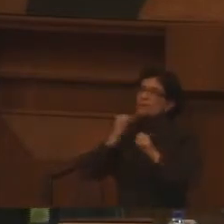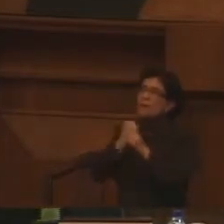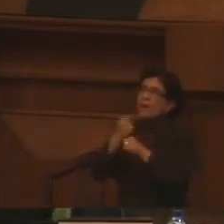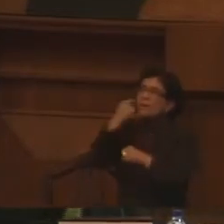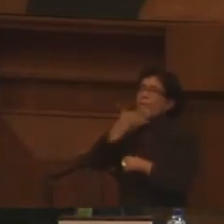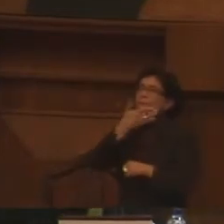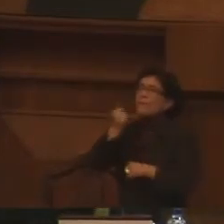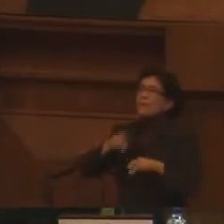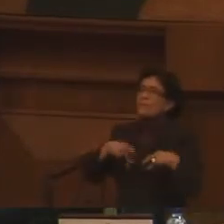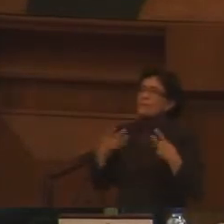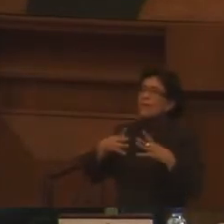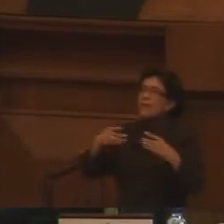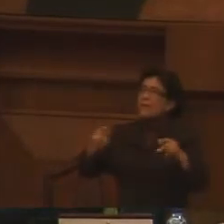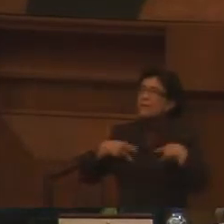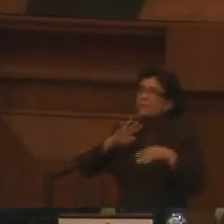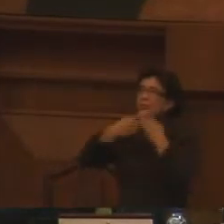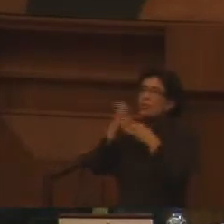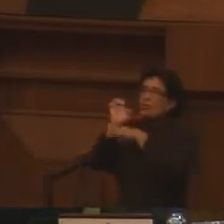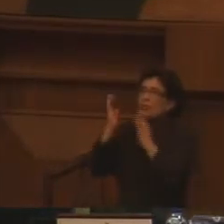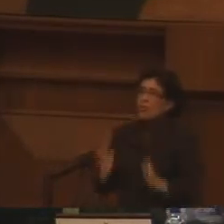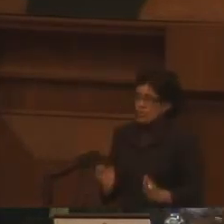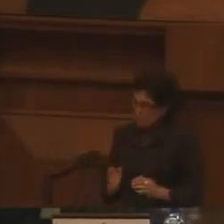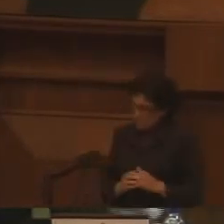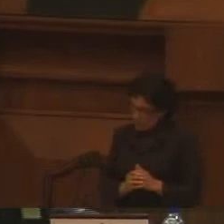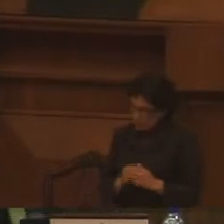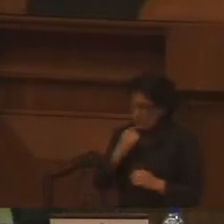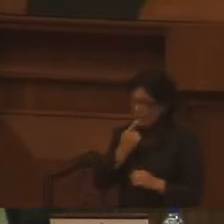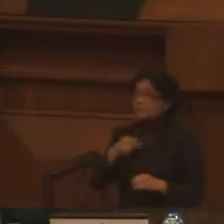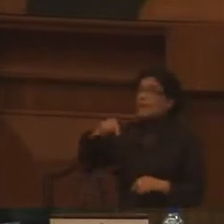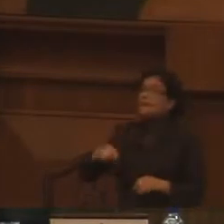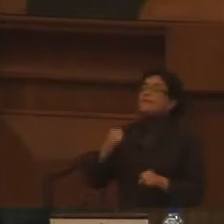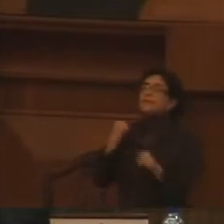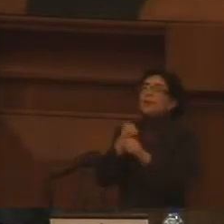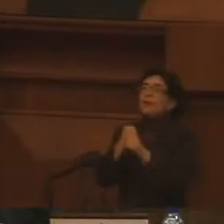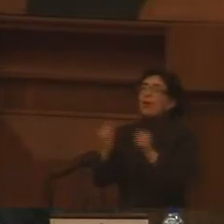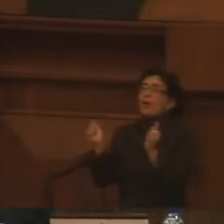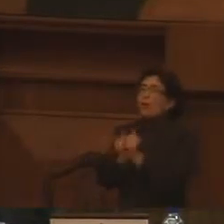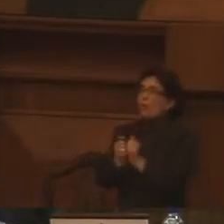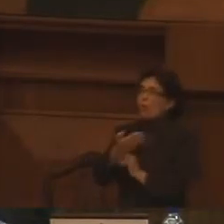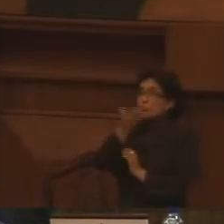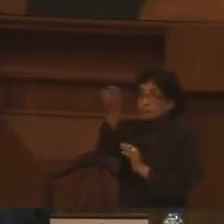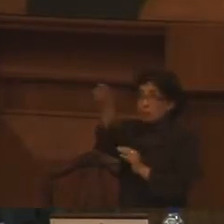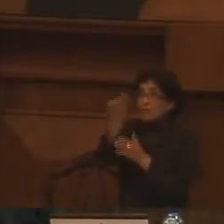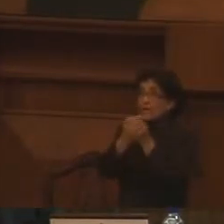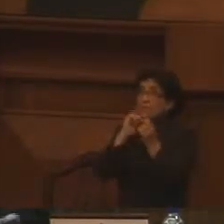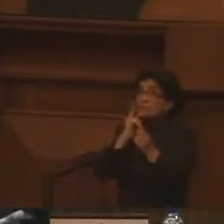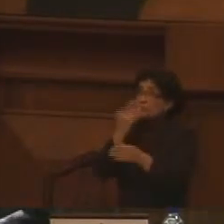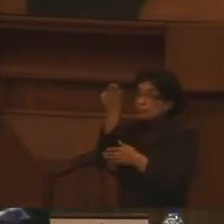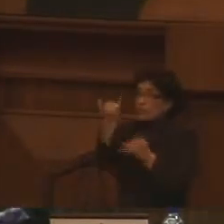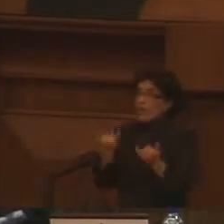conjunto refleja el anhelo de cambio positivo en beneficio de la ciudadanía y por